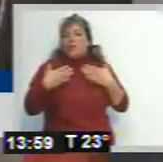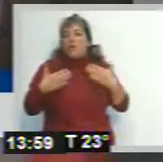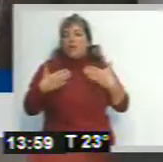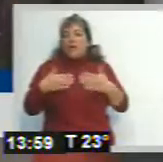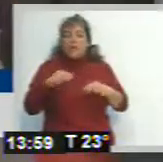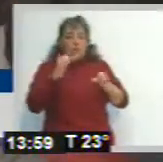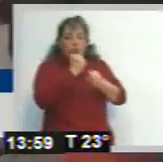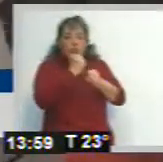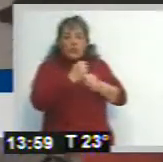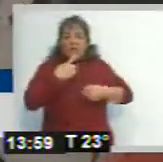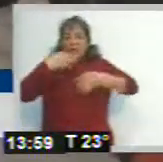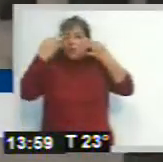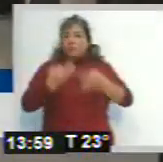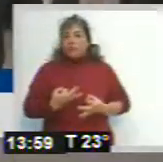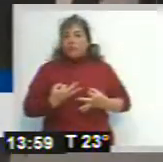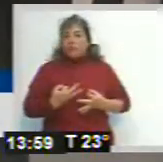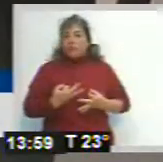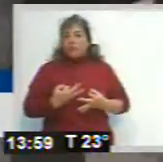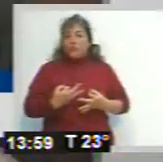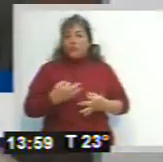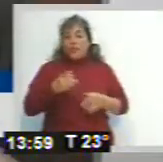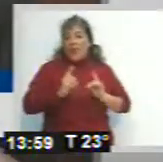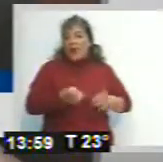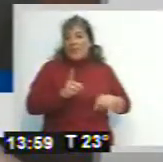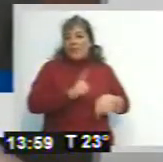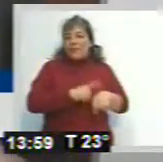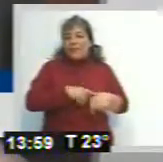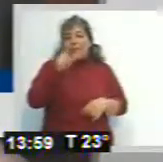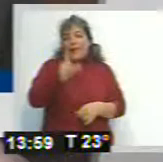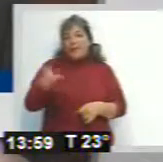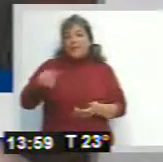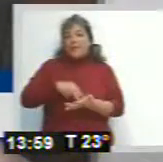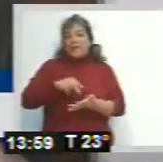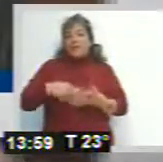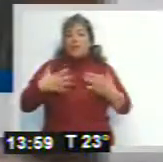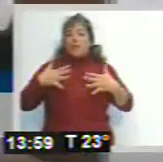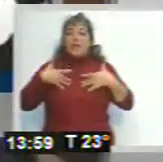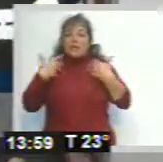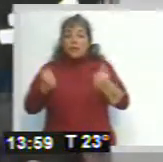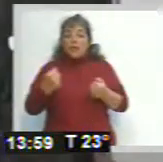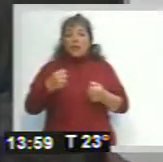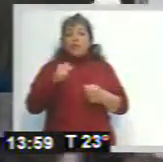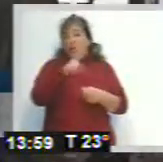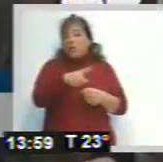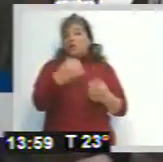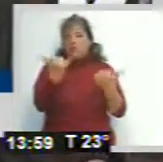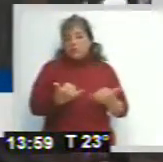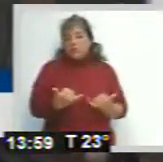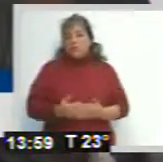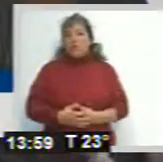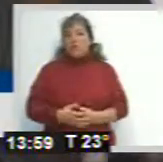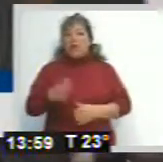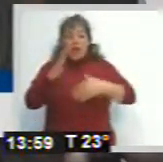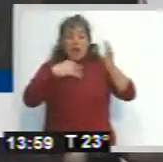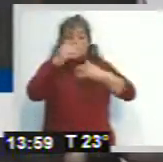eficaz un diagnóstico oportuno y al mismo tiempo que los salteños puedan tener esa salud que se merece bueno ministro la construcción de